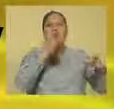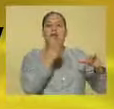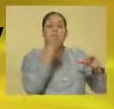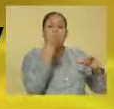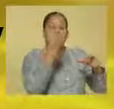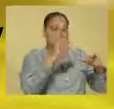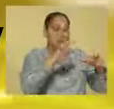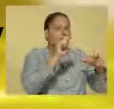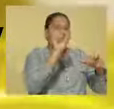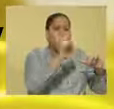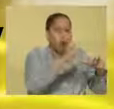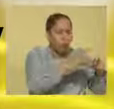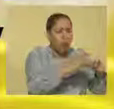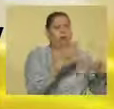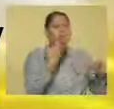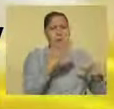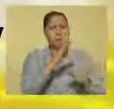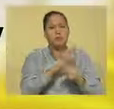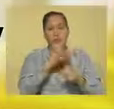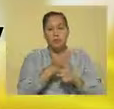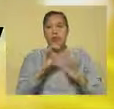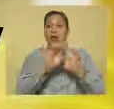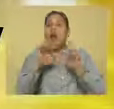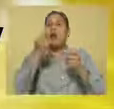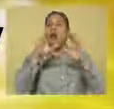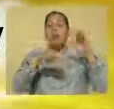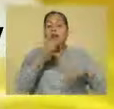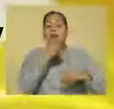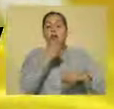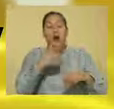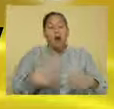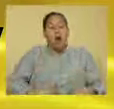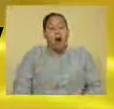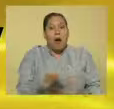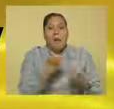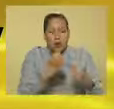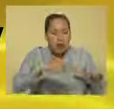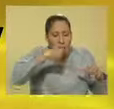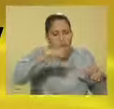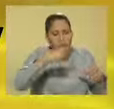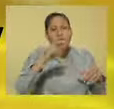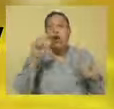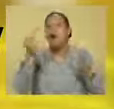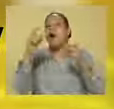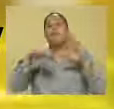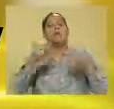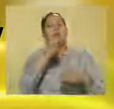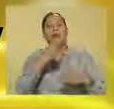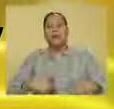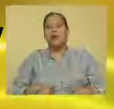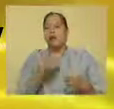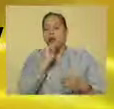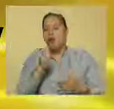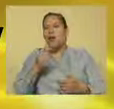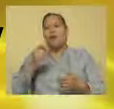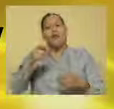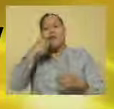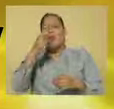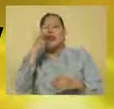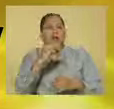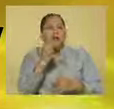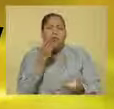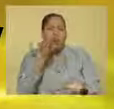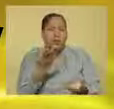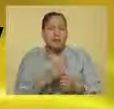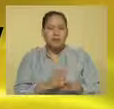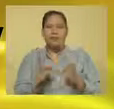mucha hambre y hay días que no. ¿Pero qué pasa, doctor, por ejemplo, cuando a los niños no les gustan las verduras? Es muy común que de repente las verduras o la sopa